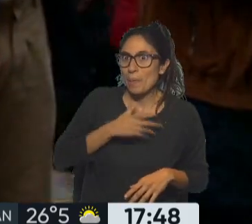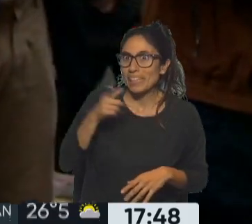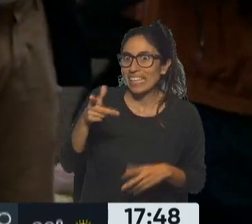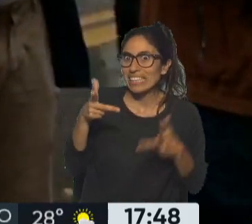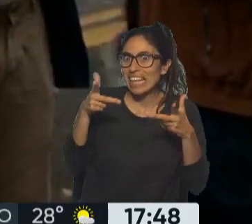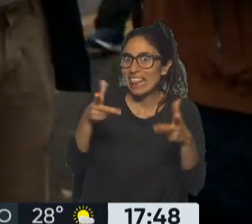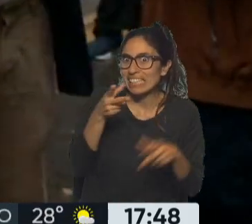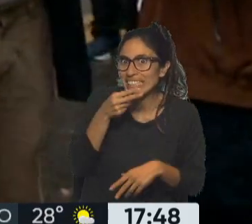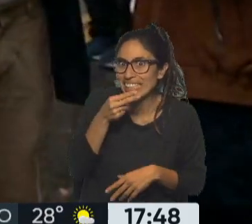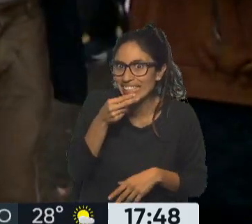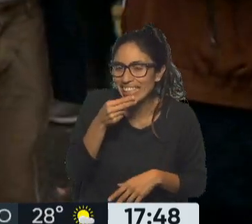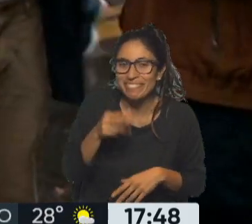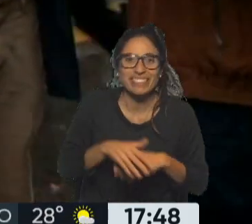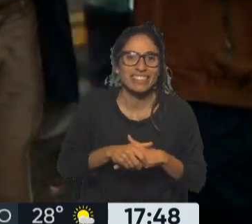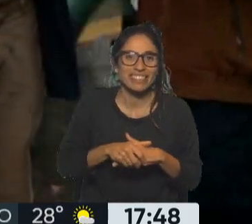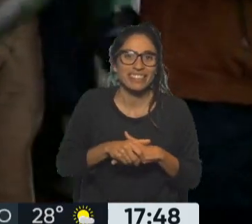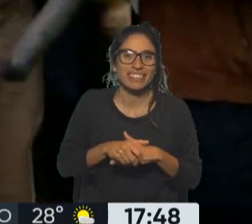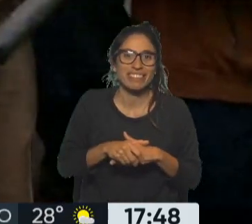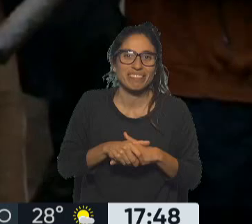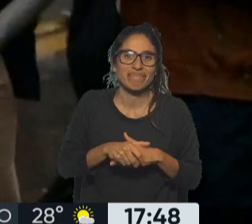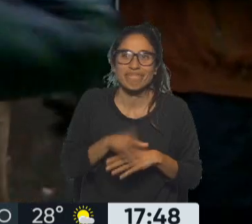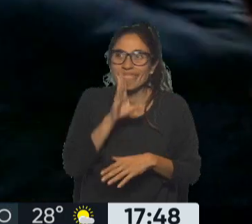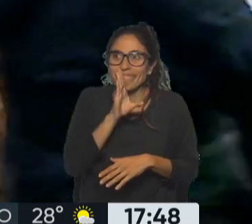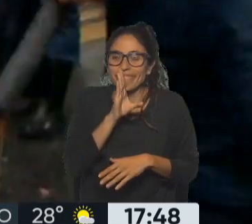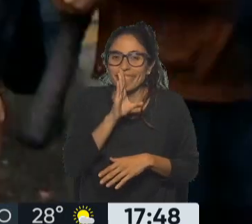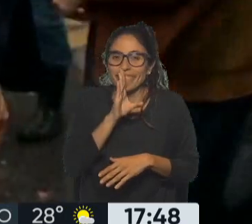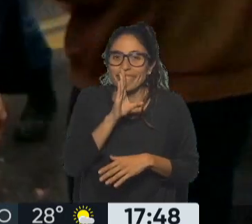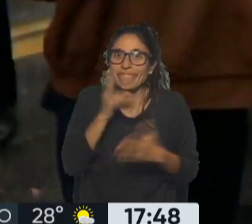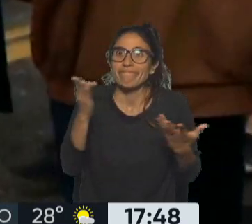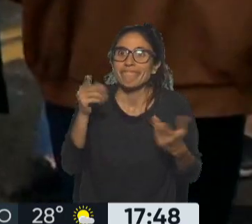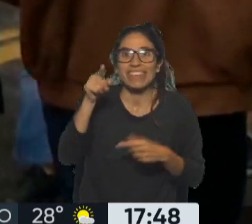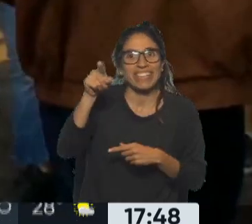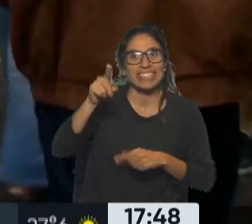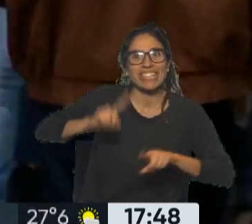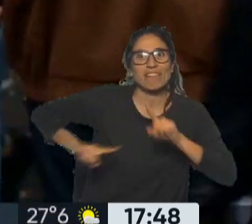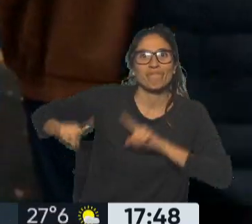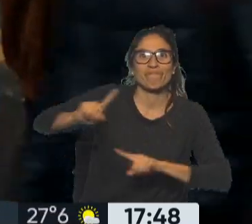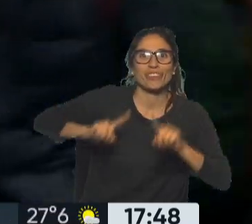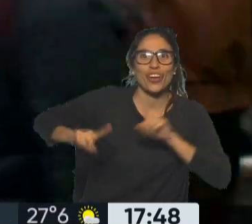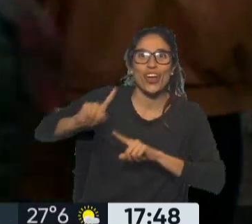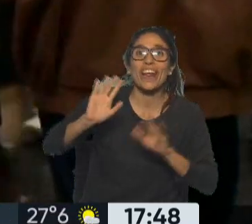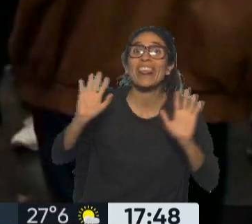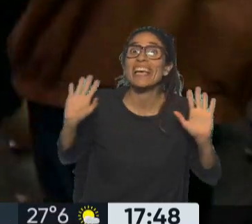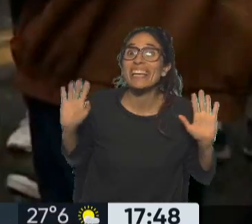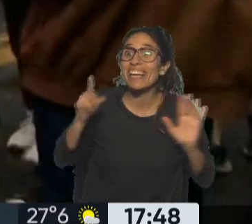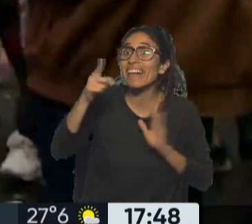respuesta, pero ella es la que conduce, así que la que decide. Si ella ve que lo mejor para nosotros